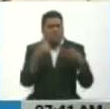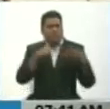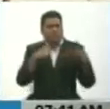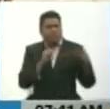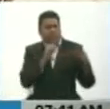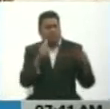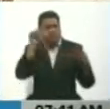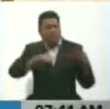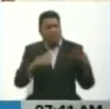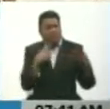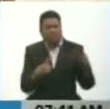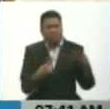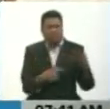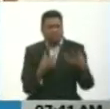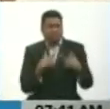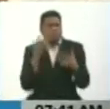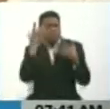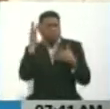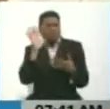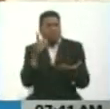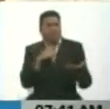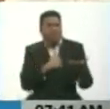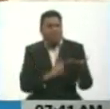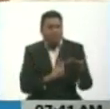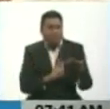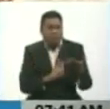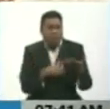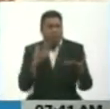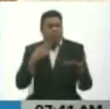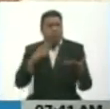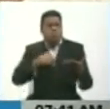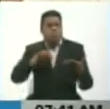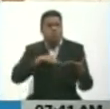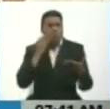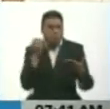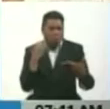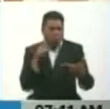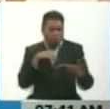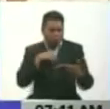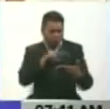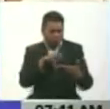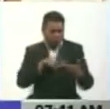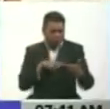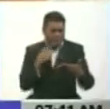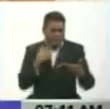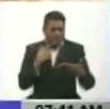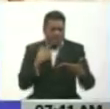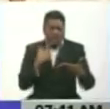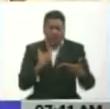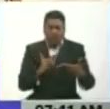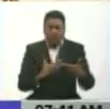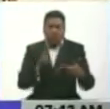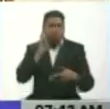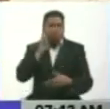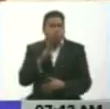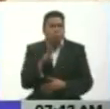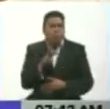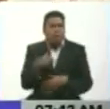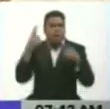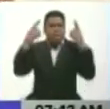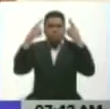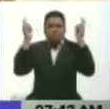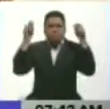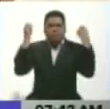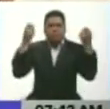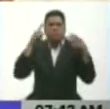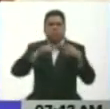yo no lo podía creer que había muchachos de nuestra juventud que después tú ves los perfiles y son profesionales, son diseñadores,